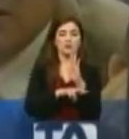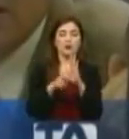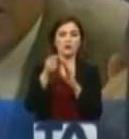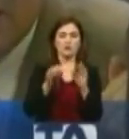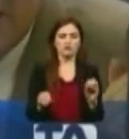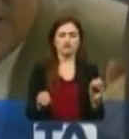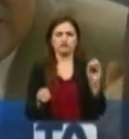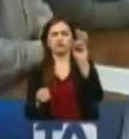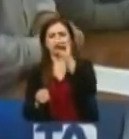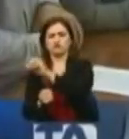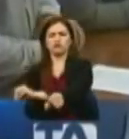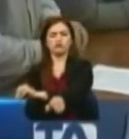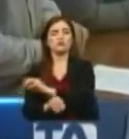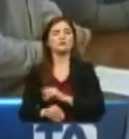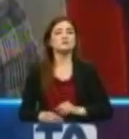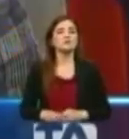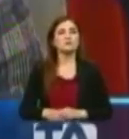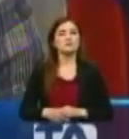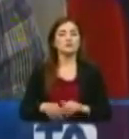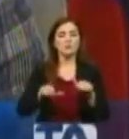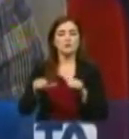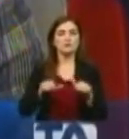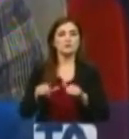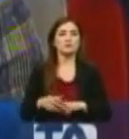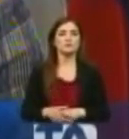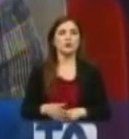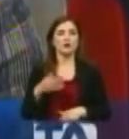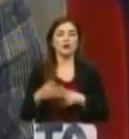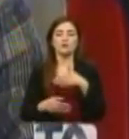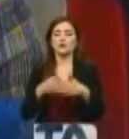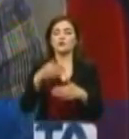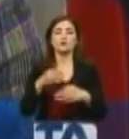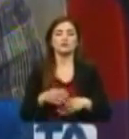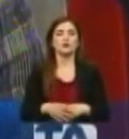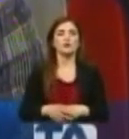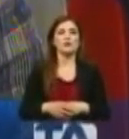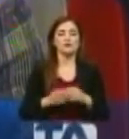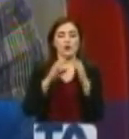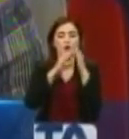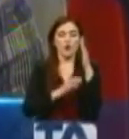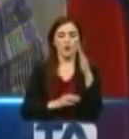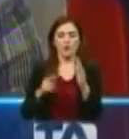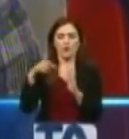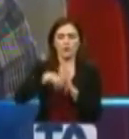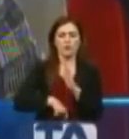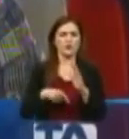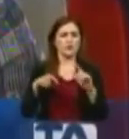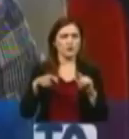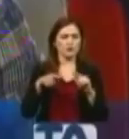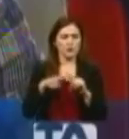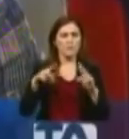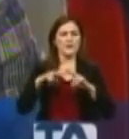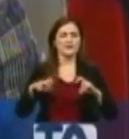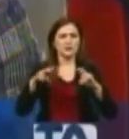traspaso y la administración de esos fondos. A los procedimientos y contenidos de las auditorías que sustentaron ese